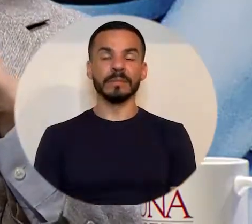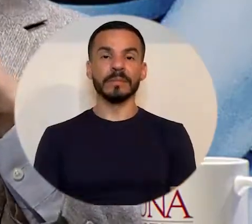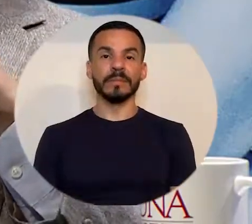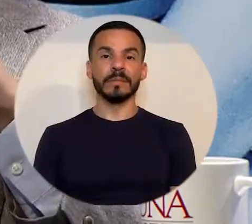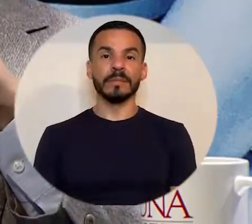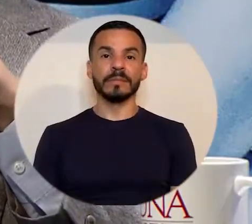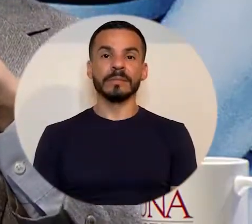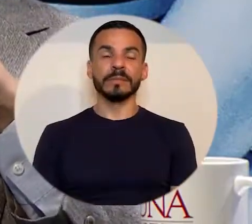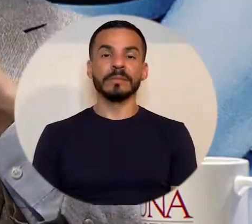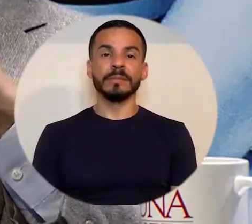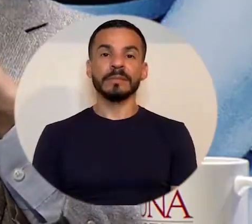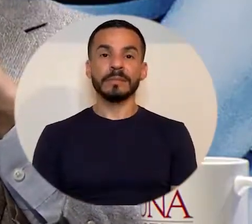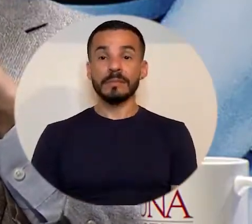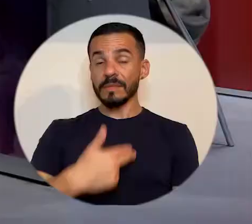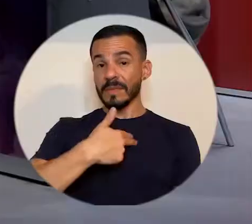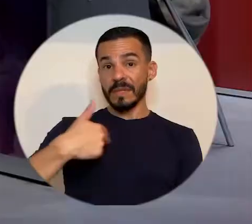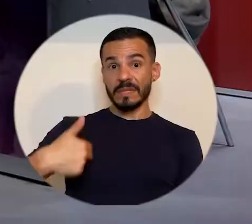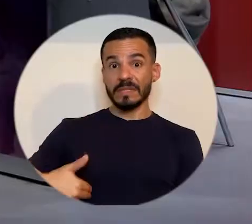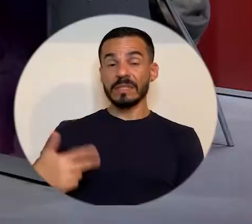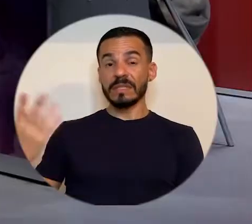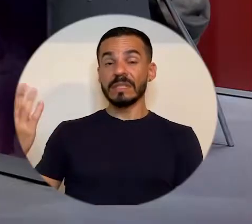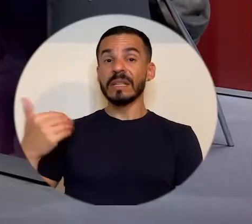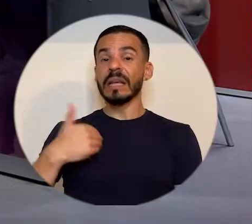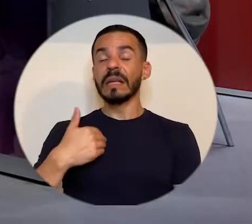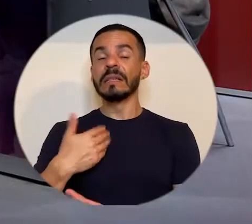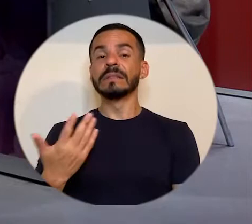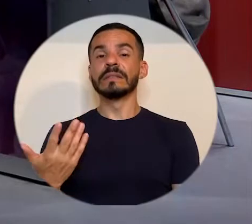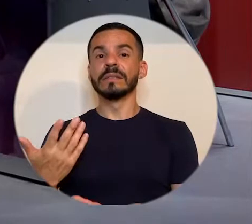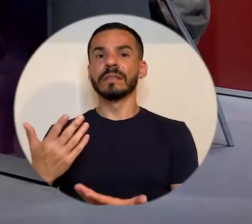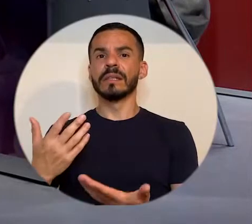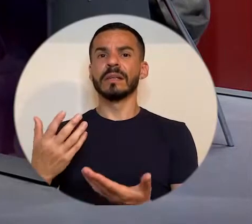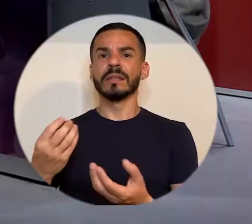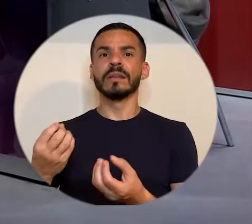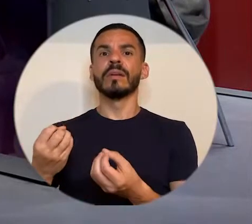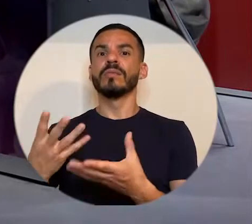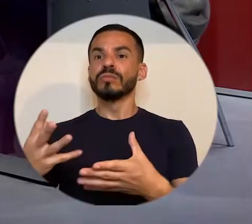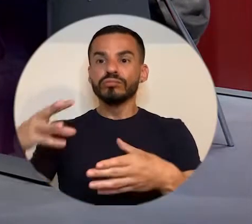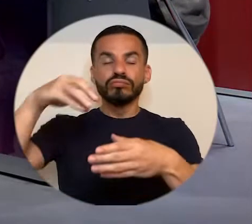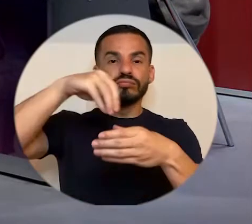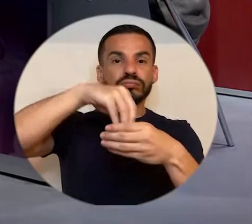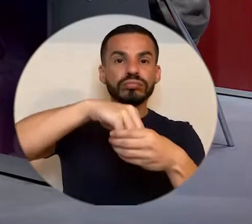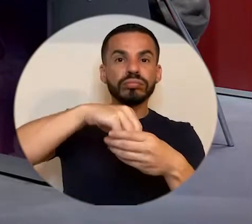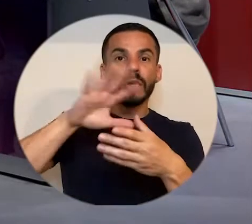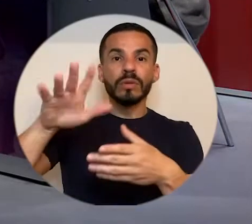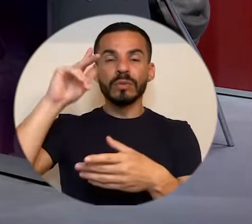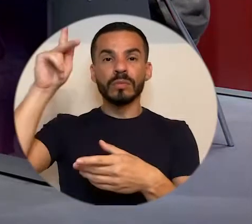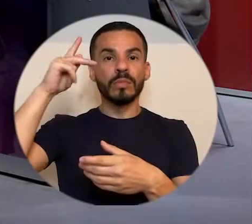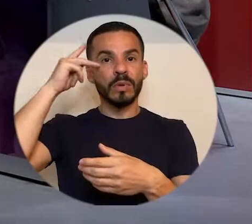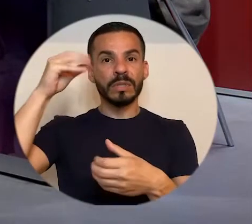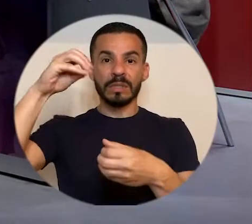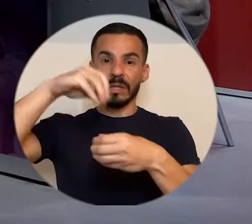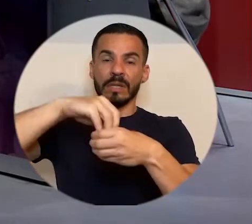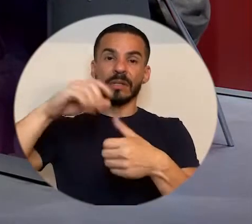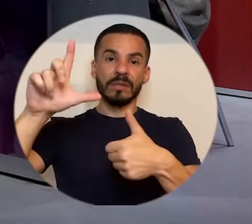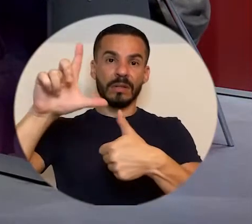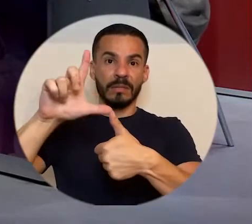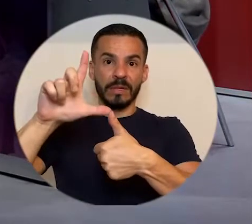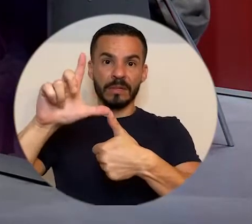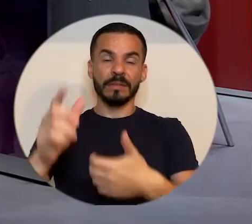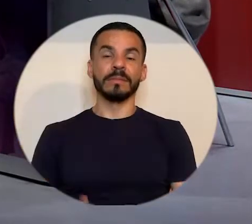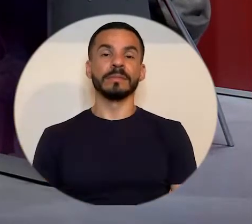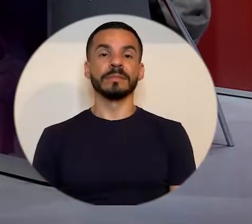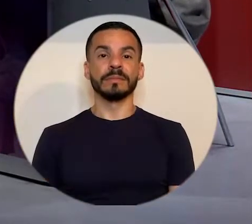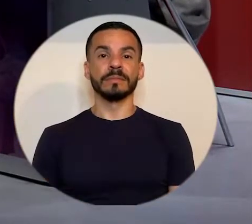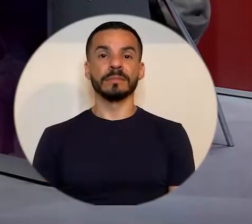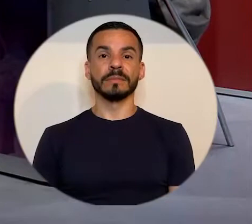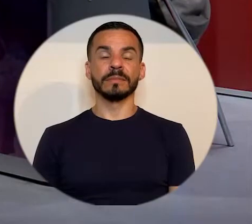Sí. Es decir, China ha tenido una enorme introducción de su política en América